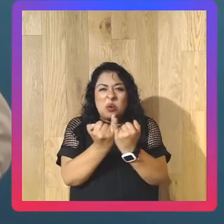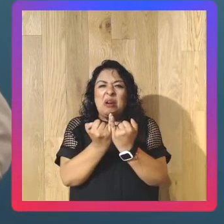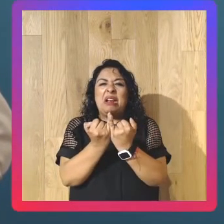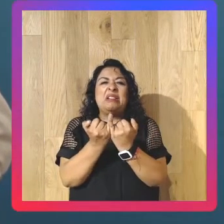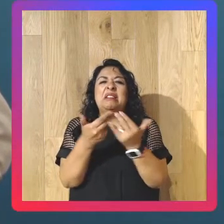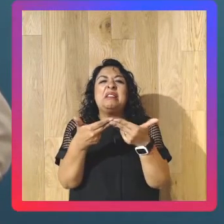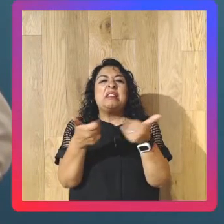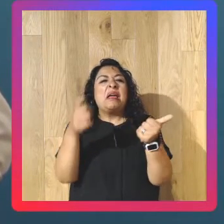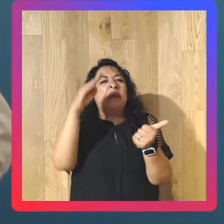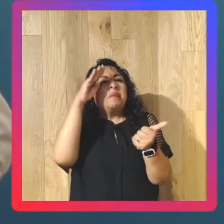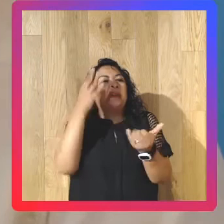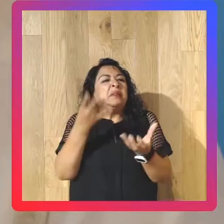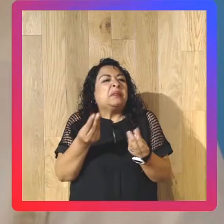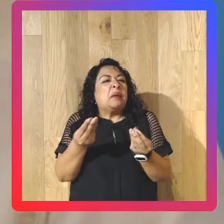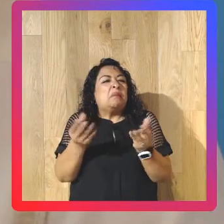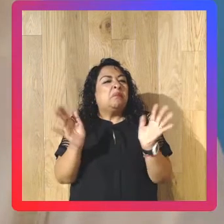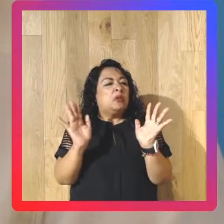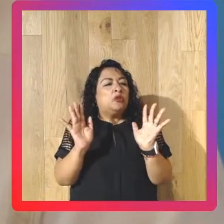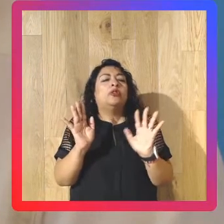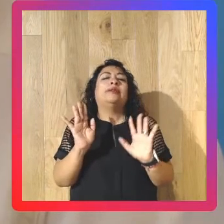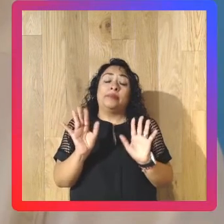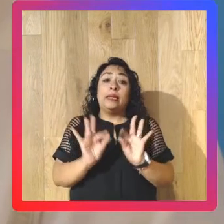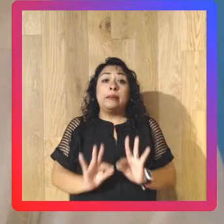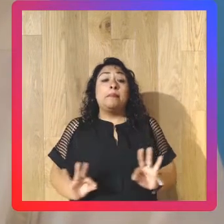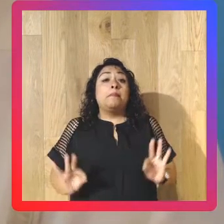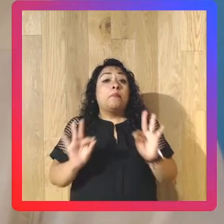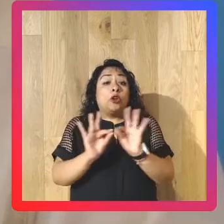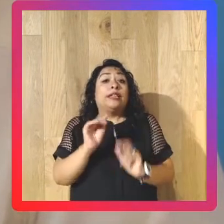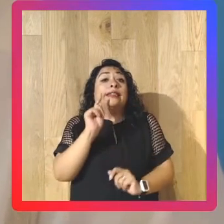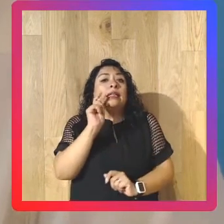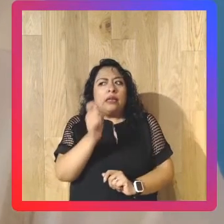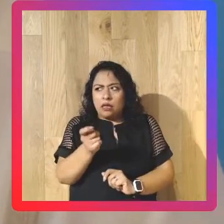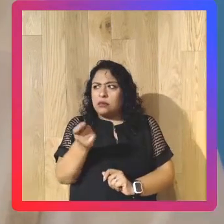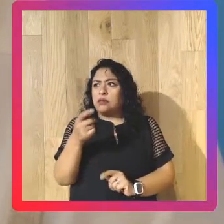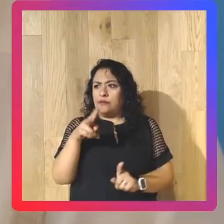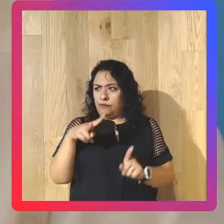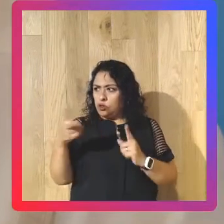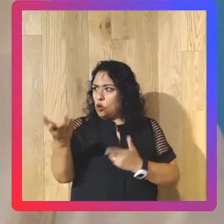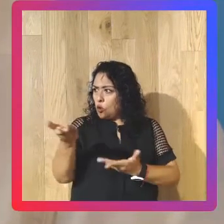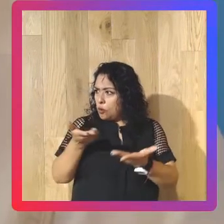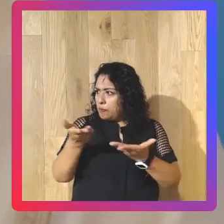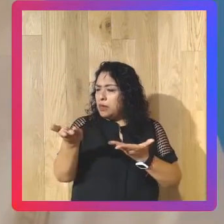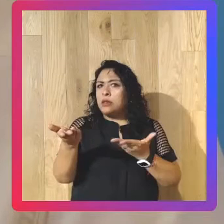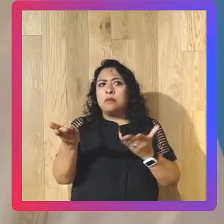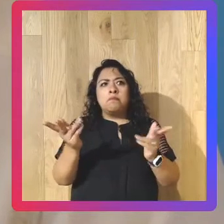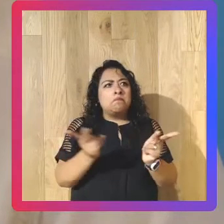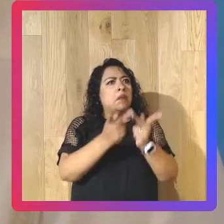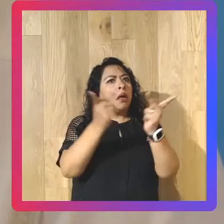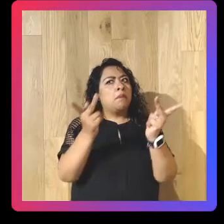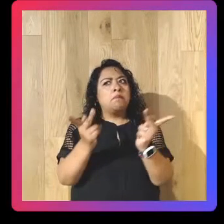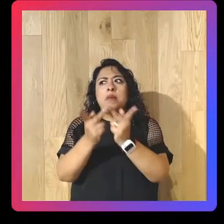nadie piensa demasiado. Lo importante aquí es compartir la visión, empatar con el